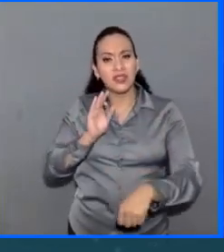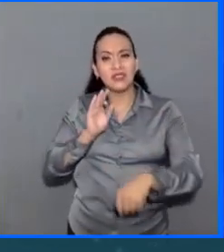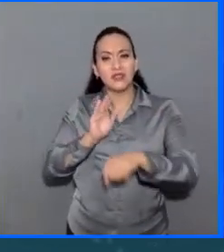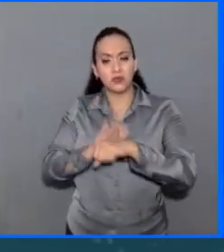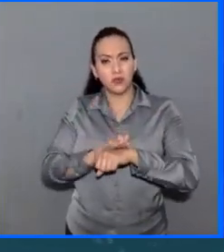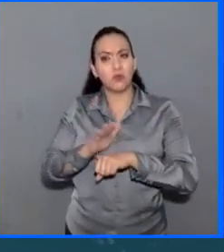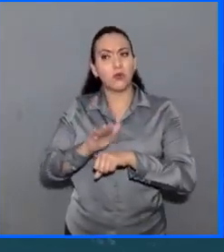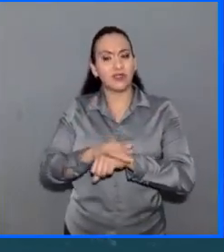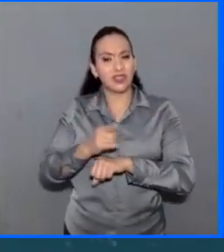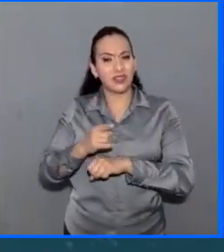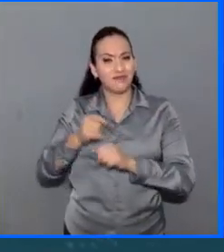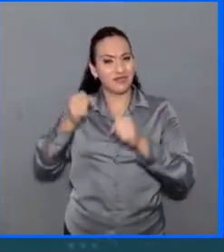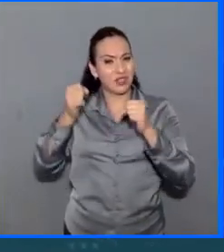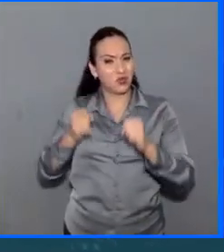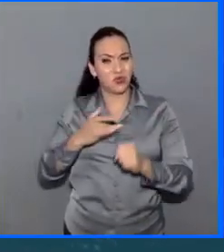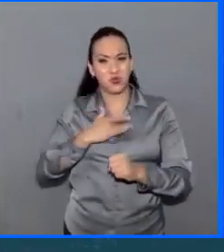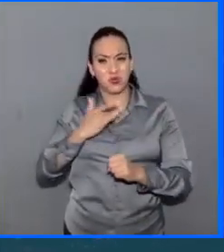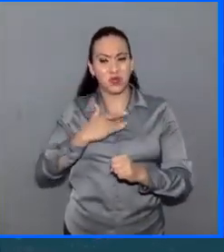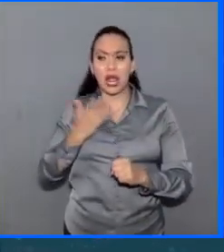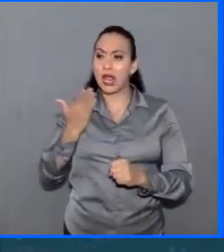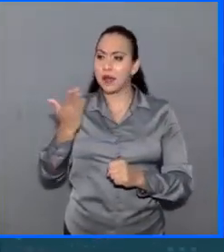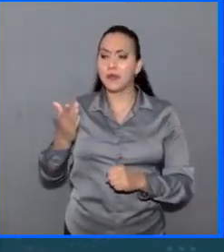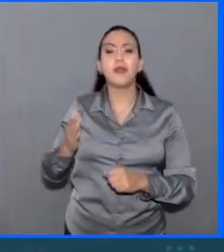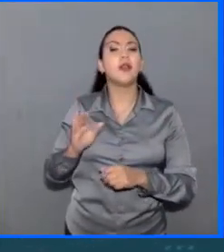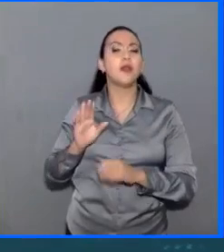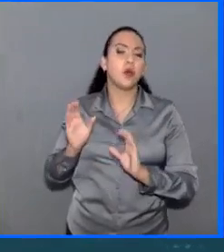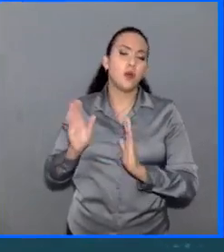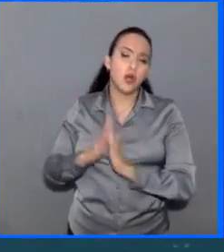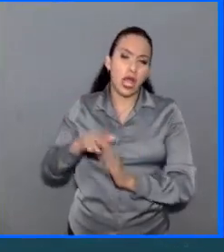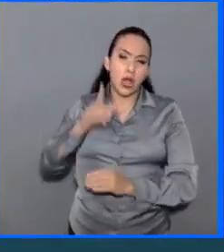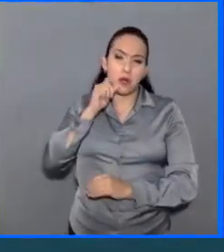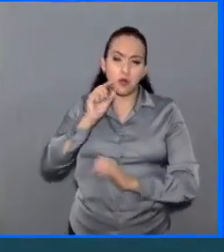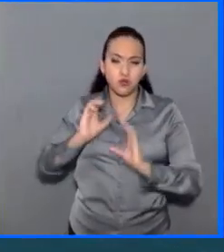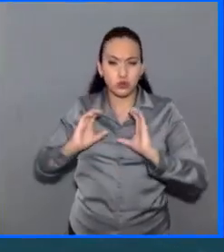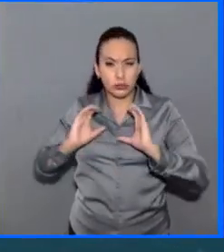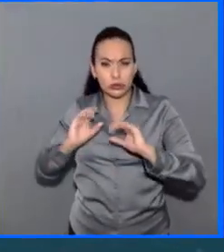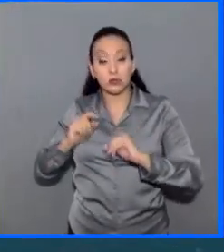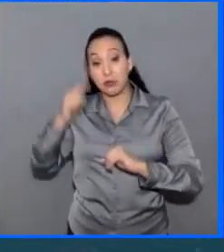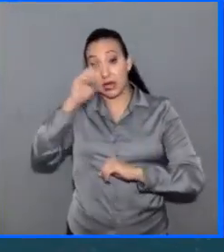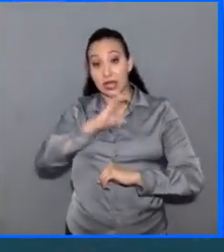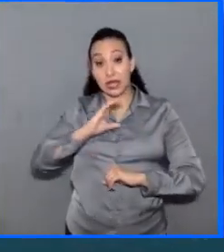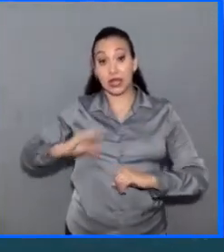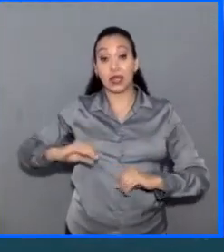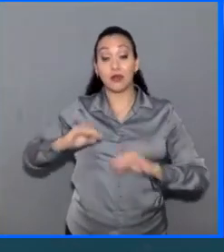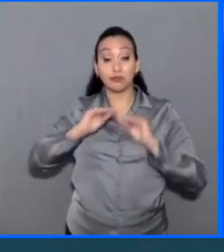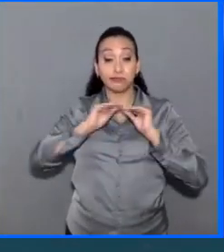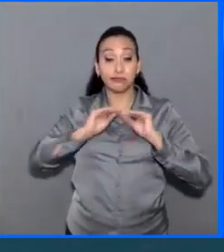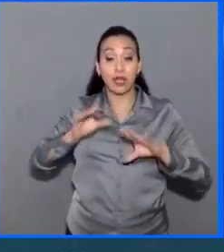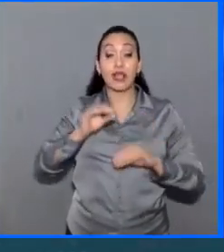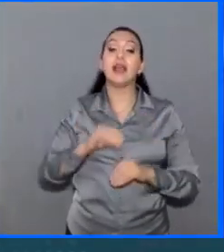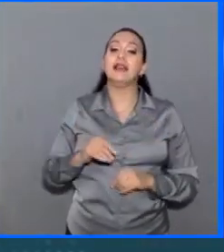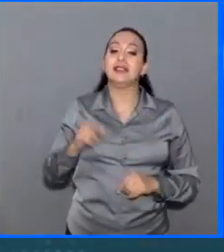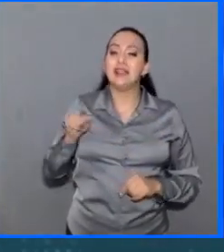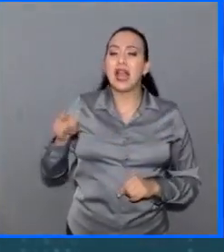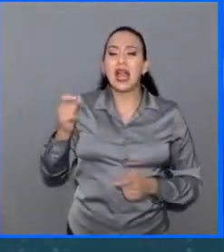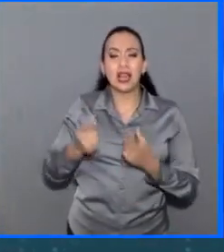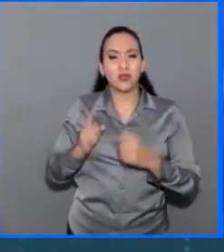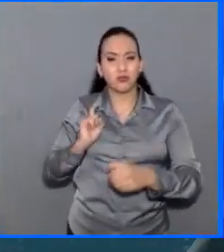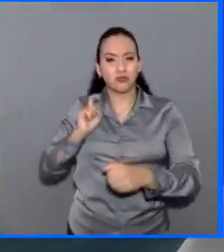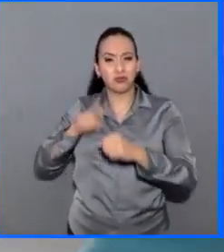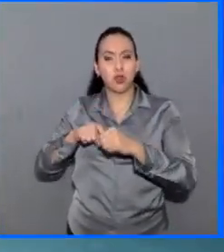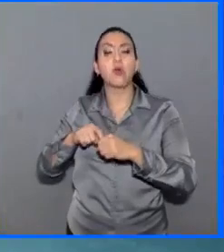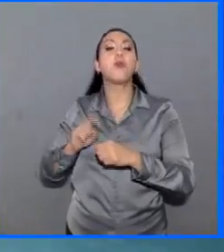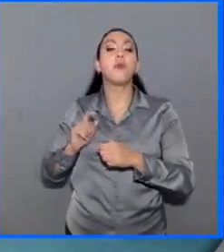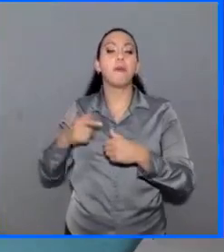al organismo público local electoral durante el periodo de campaña. La mayoría de estos pertenecen al partido Movimiento